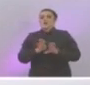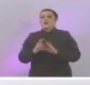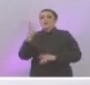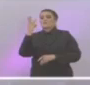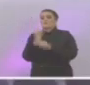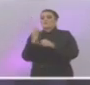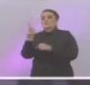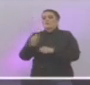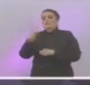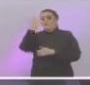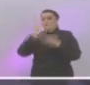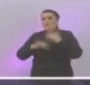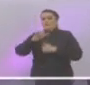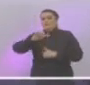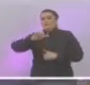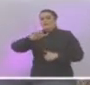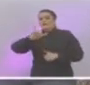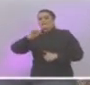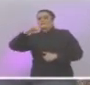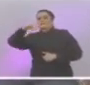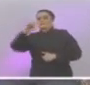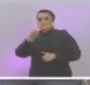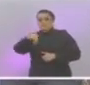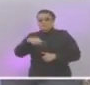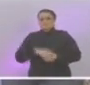mágico, Aquismón, el cual se une